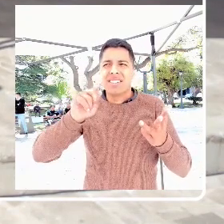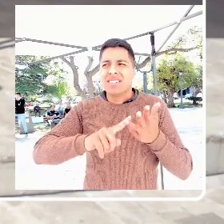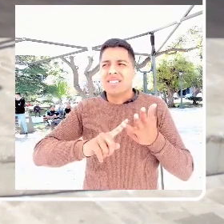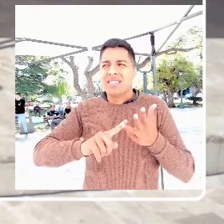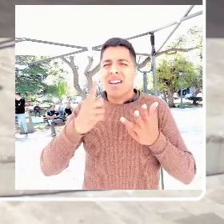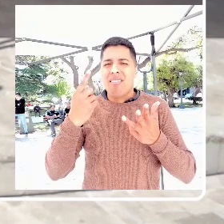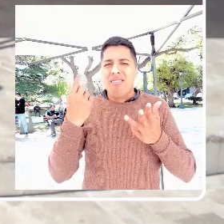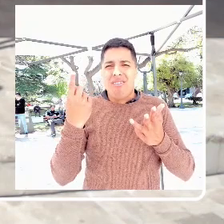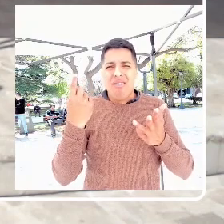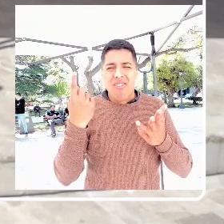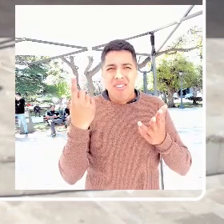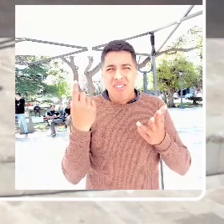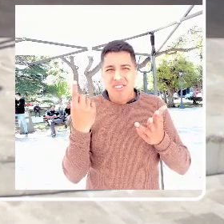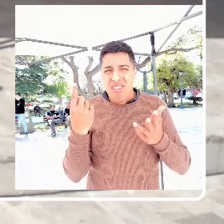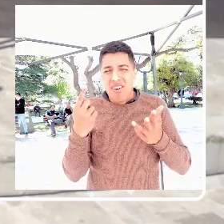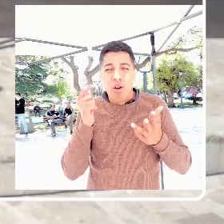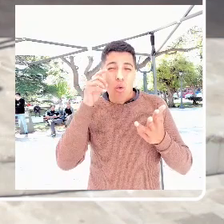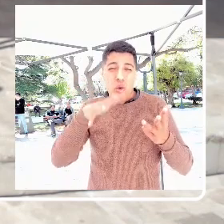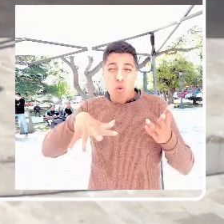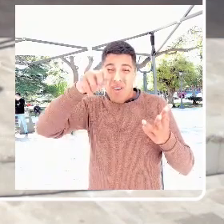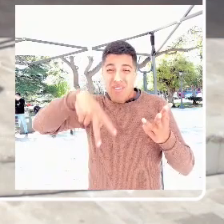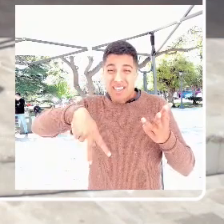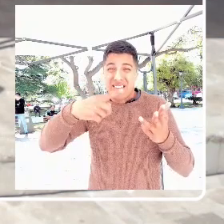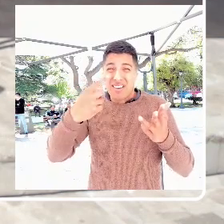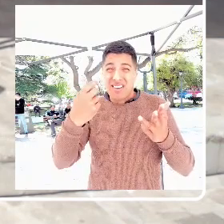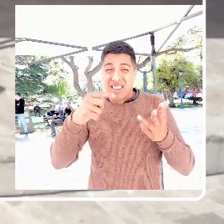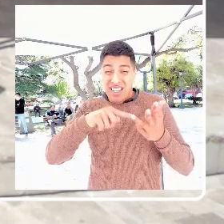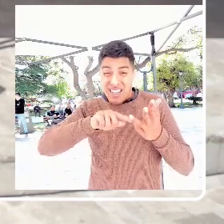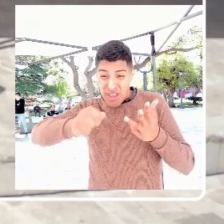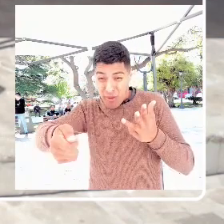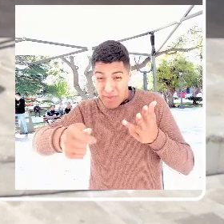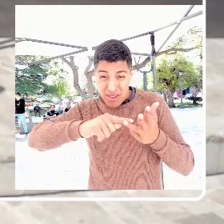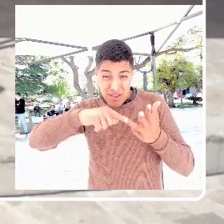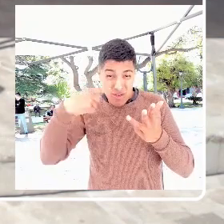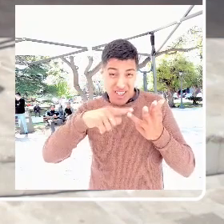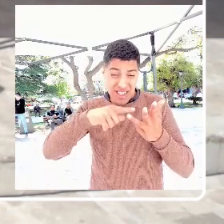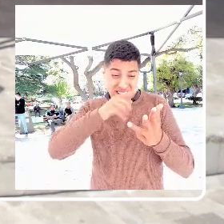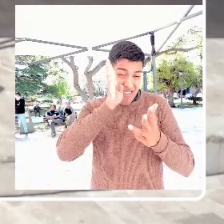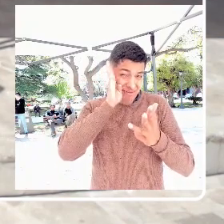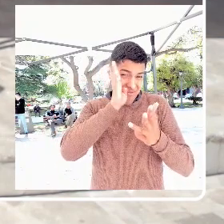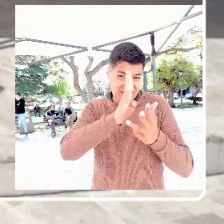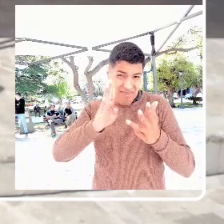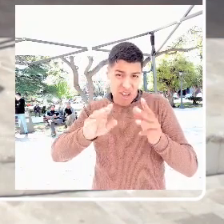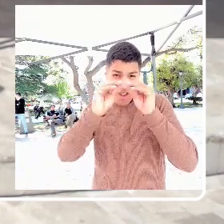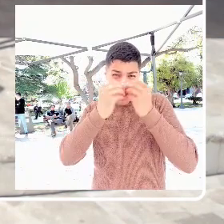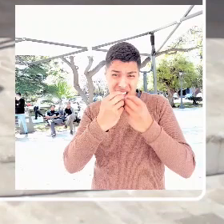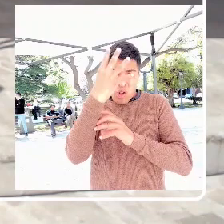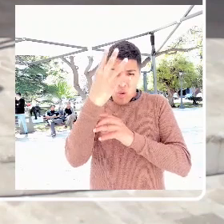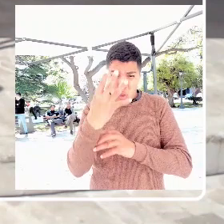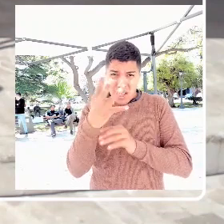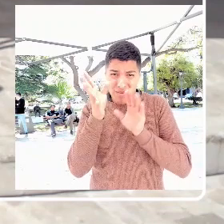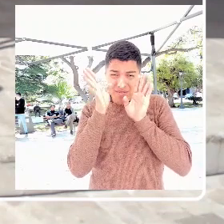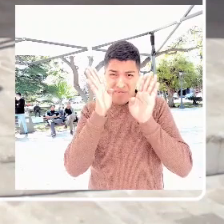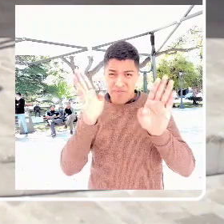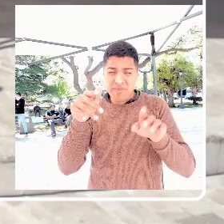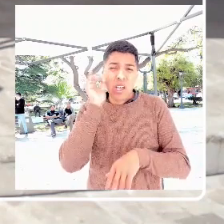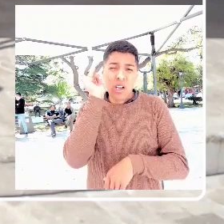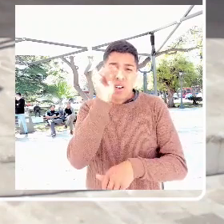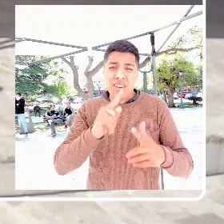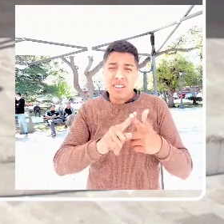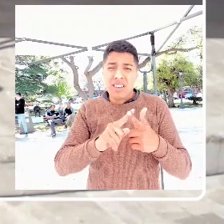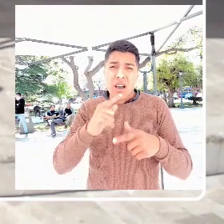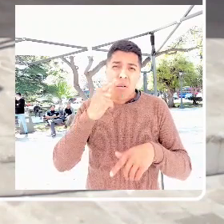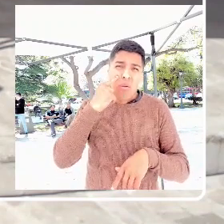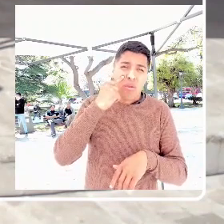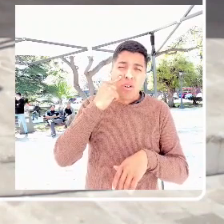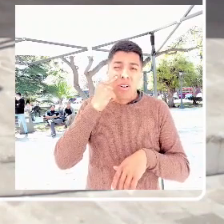otro cuartel, que Guaymallén estaba fuera de servicio. Exactamente. Estamos cubriendo cuatro jurisdicciones. Lo hace Godoy Cruz, lo hace el